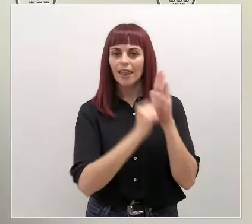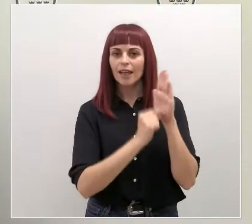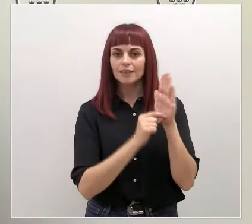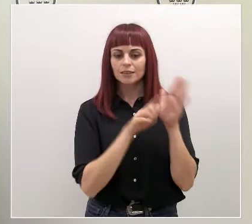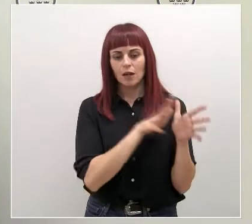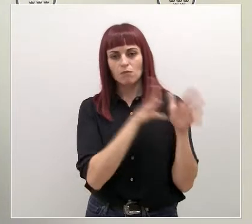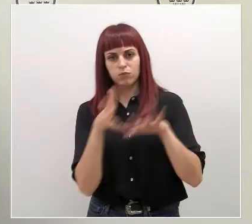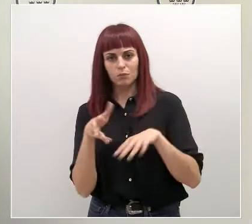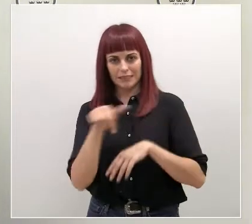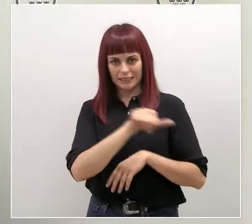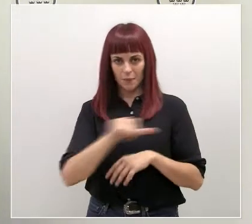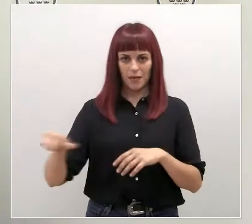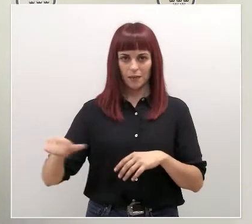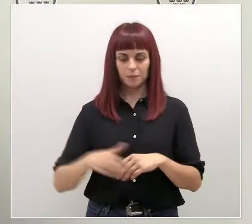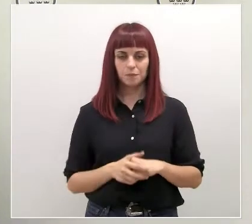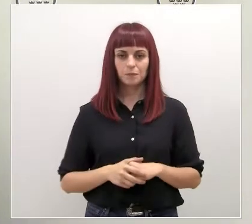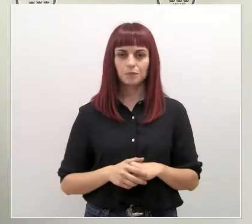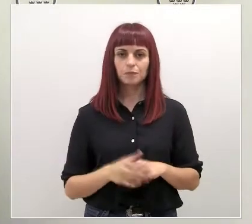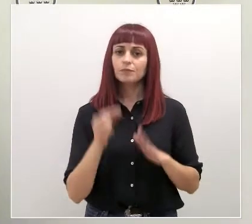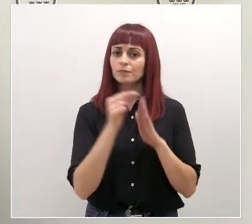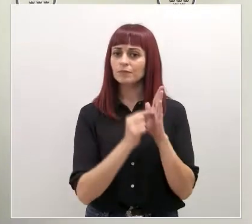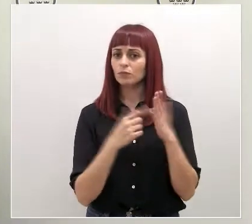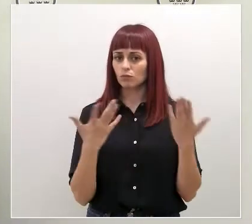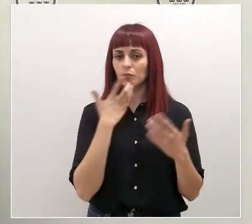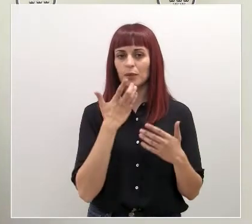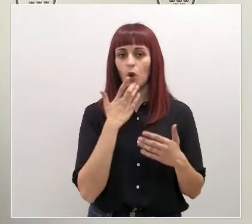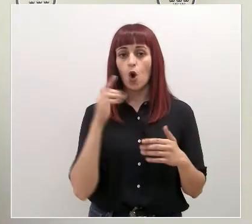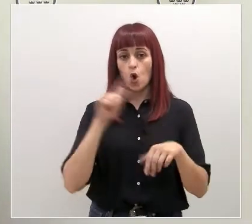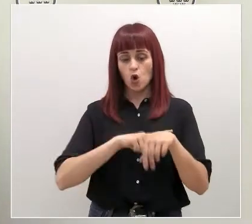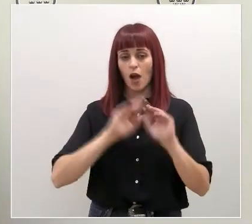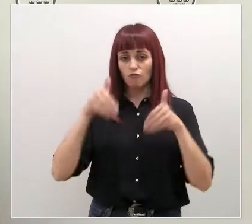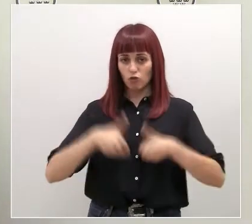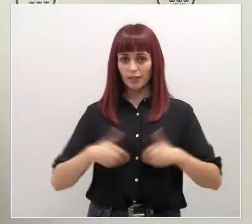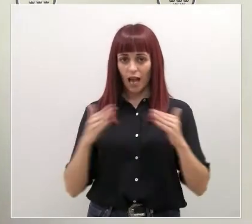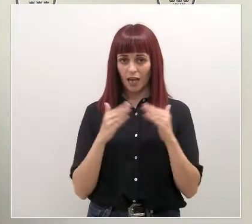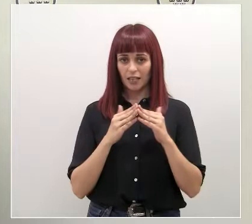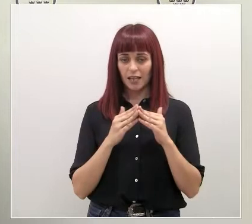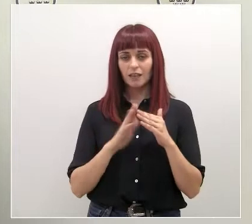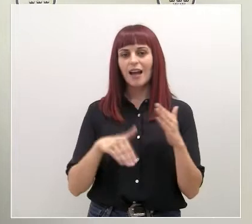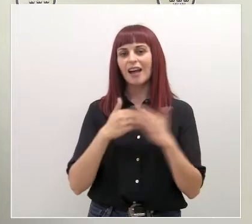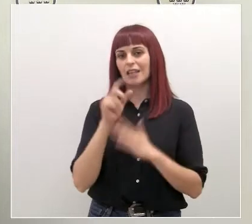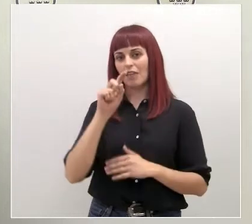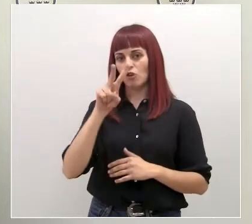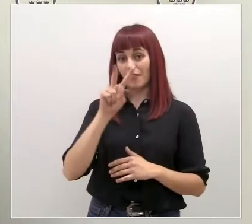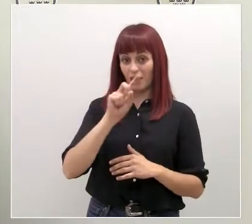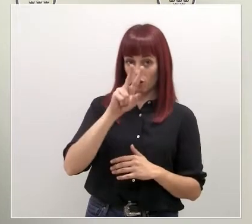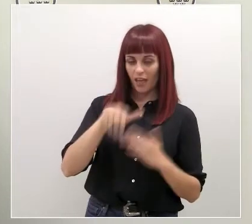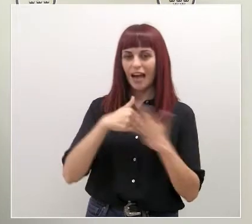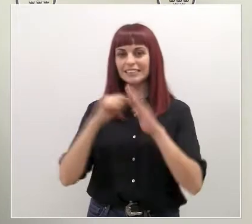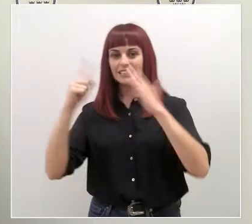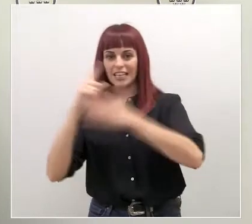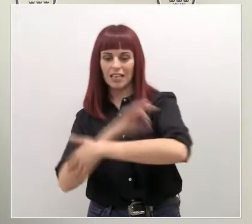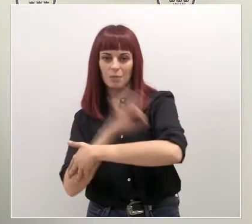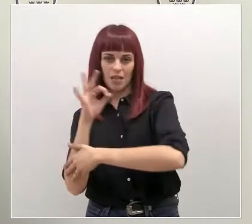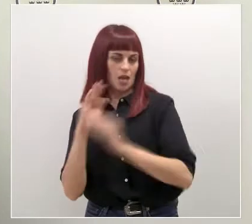regir toda la semana y entre ellas la ampliación del toque de queda desde las 0 horas hasta las 6 y la